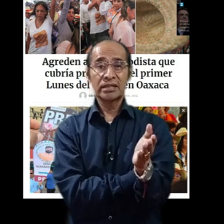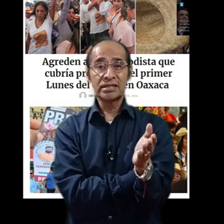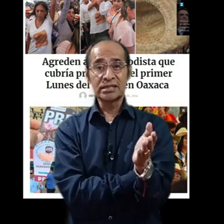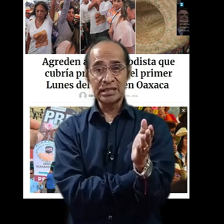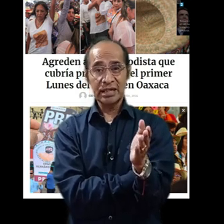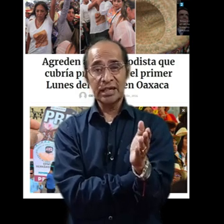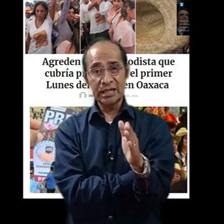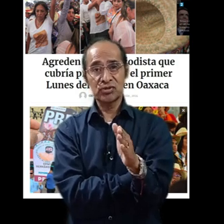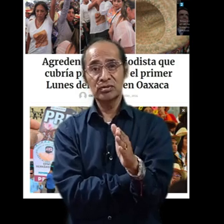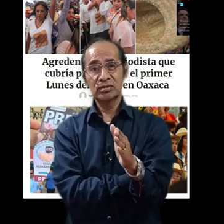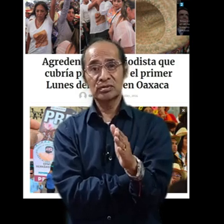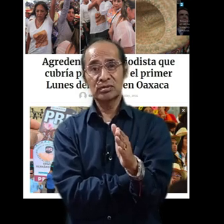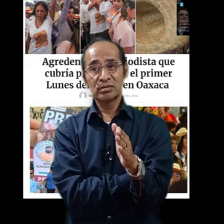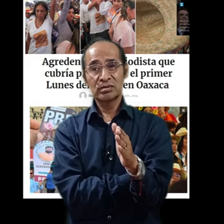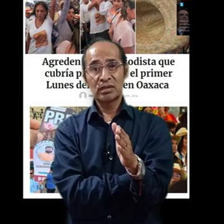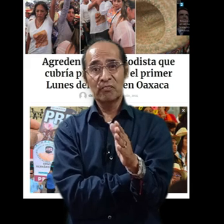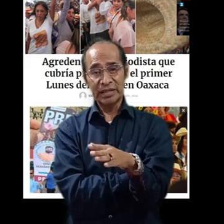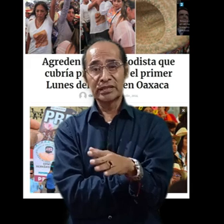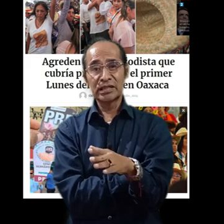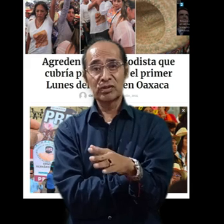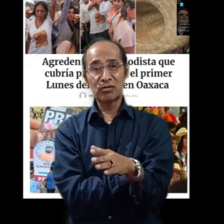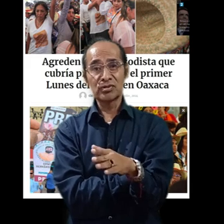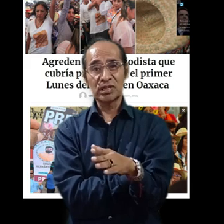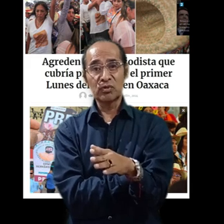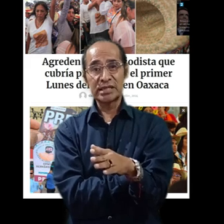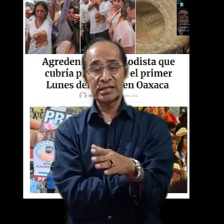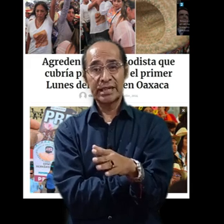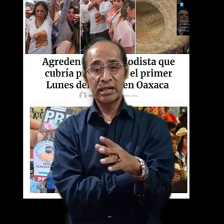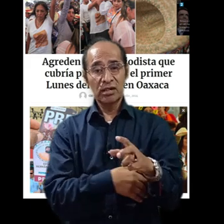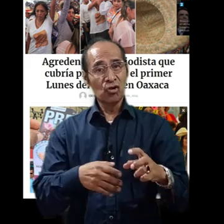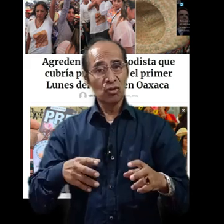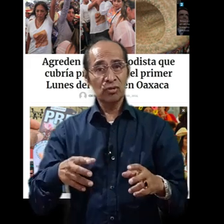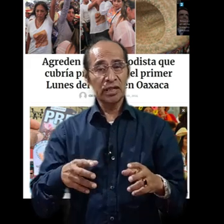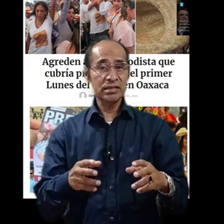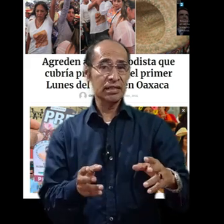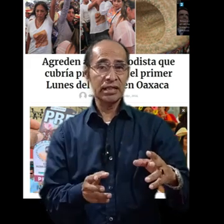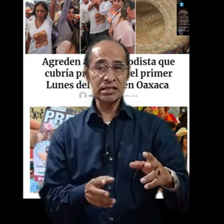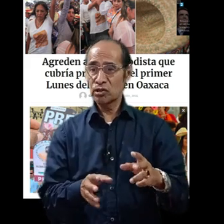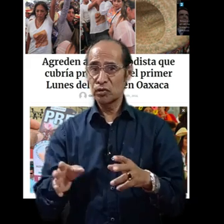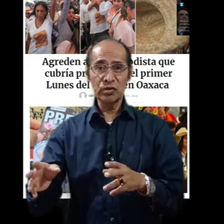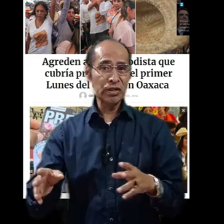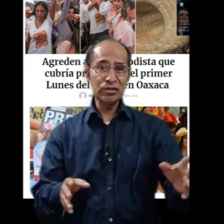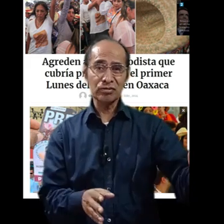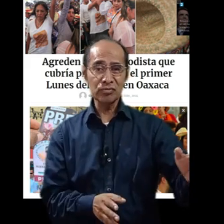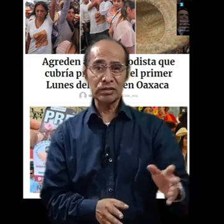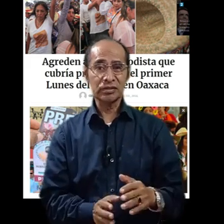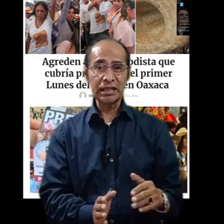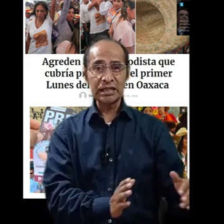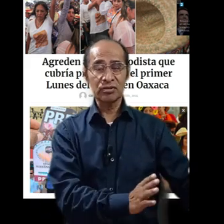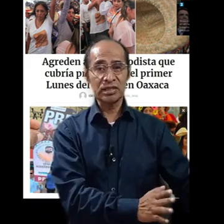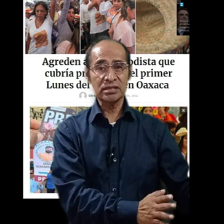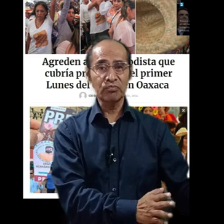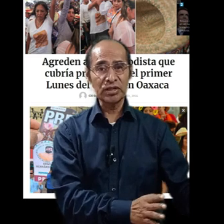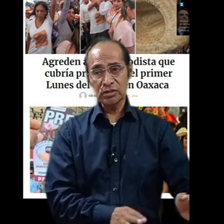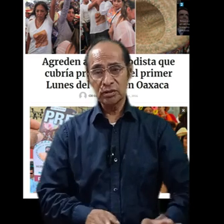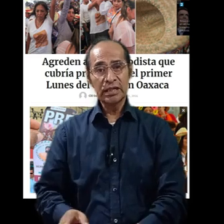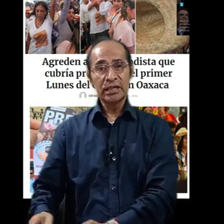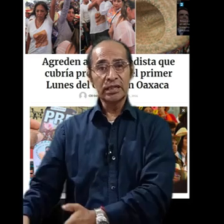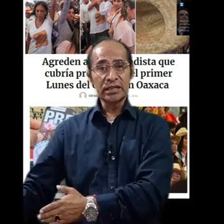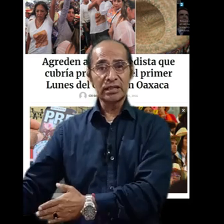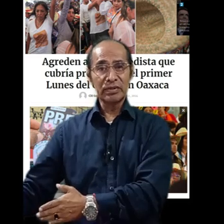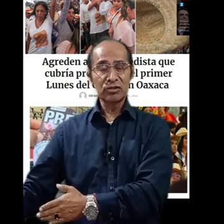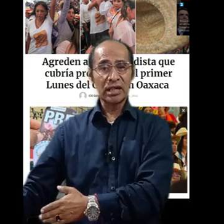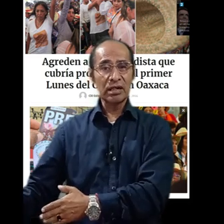ver si eso va a tener una consecuencia o es el clásico movimiento no Bueno te quito de este